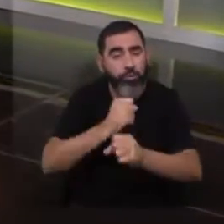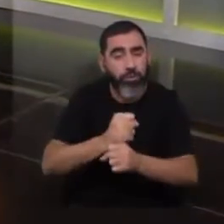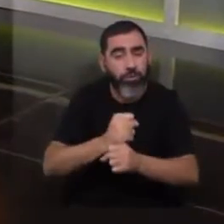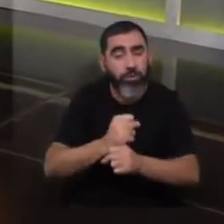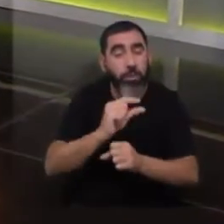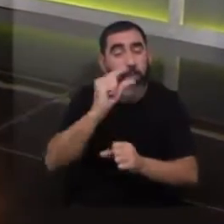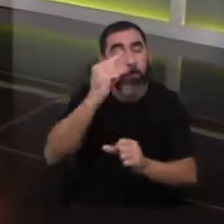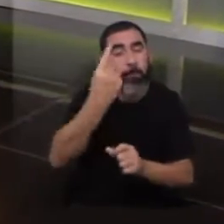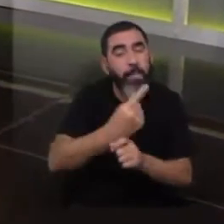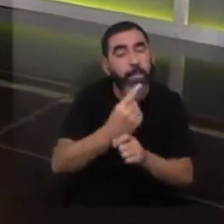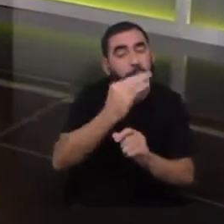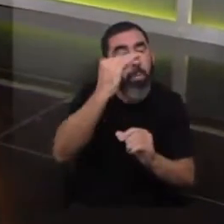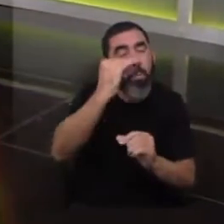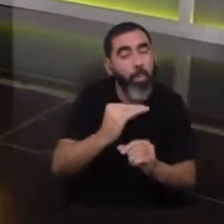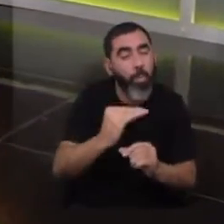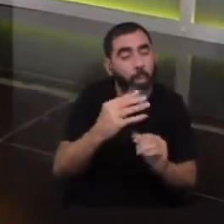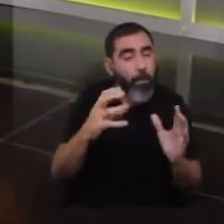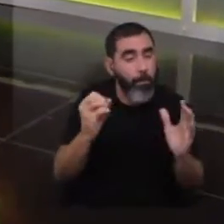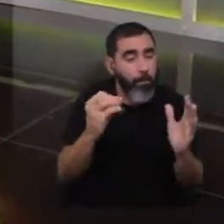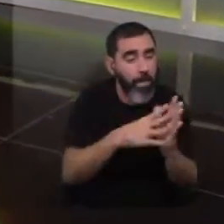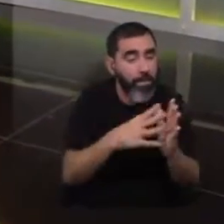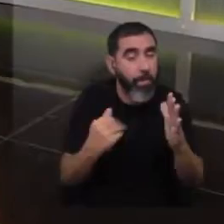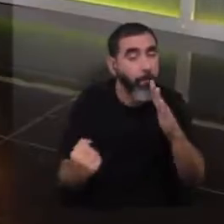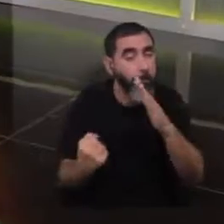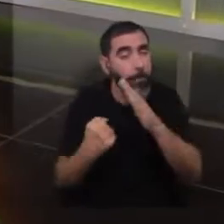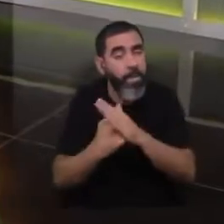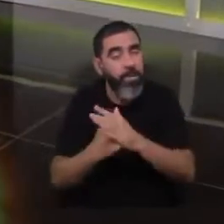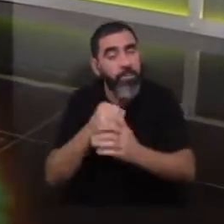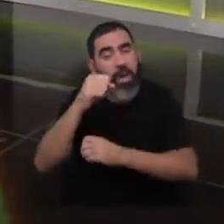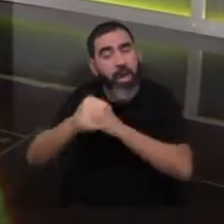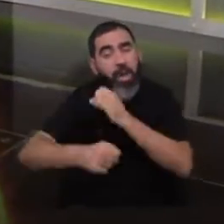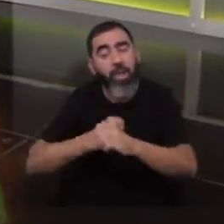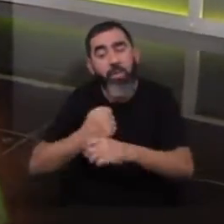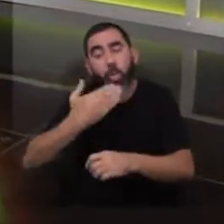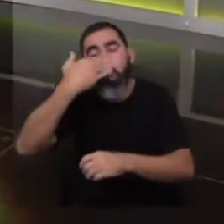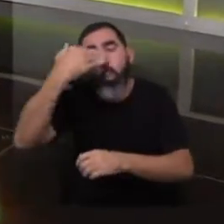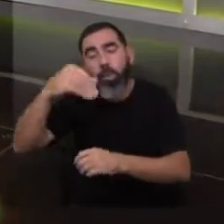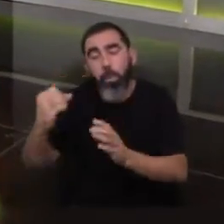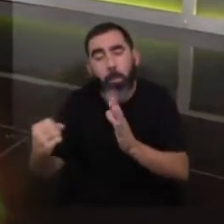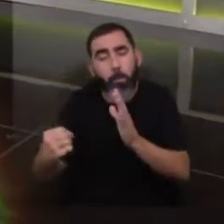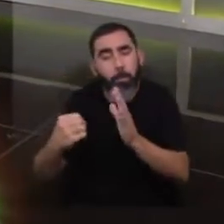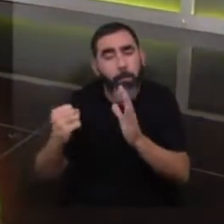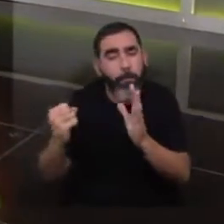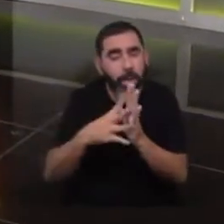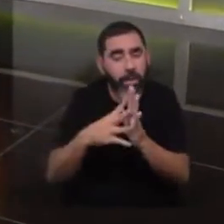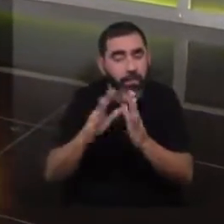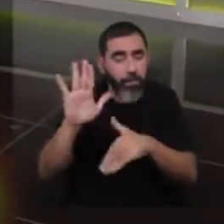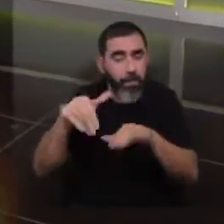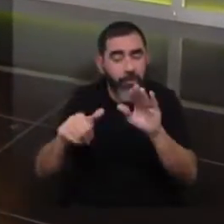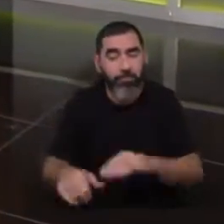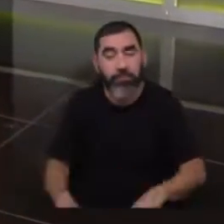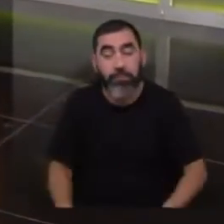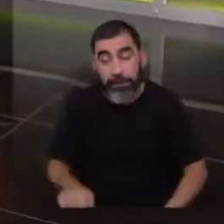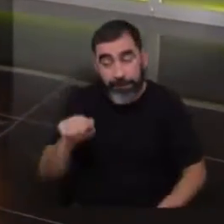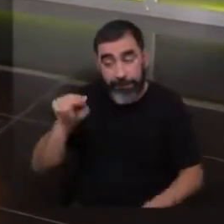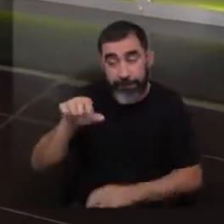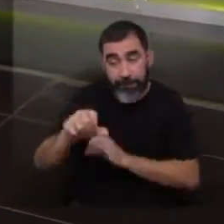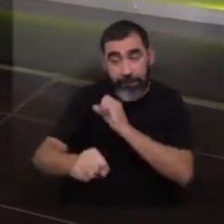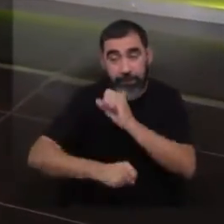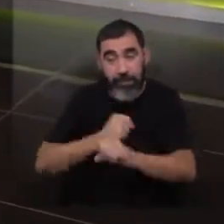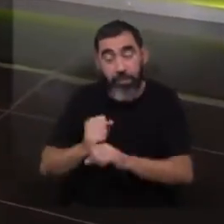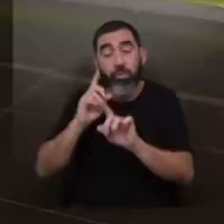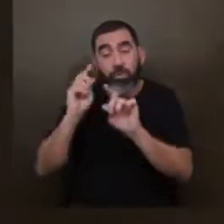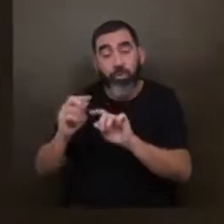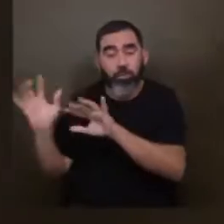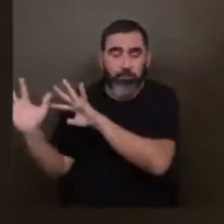menos manchas y hay un pico de manchas hacia el último año de ese ciclo. Y justamente en ese año es donde se da también